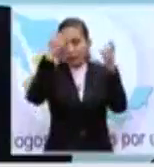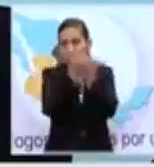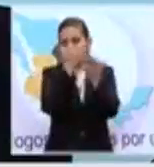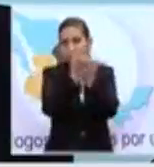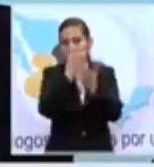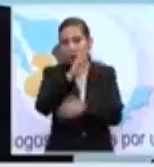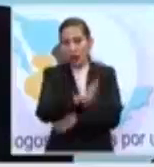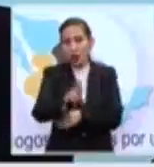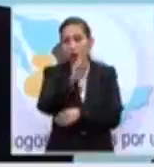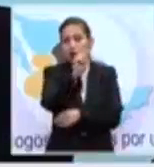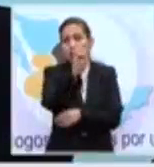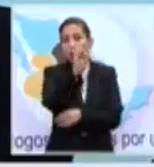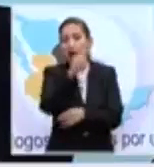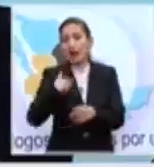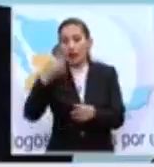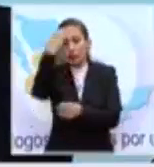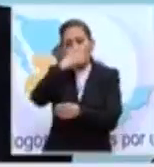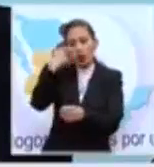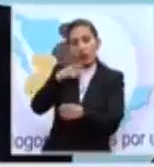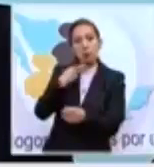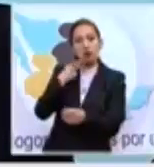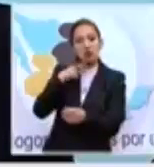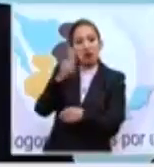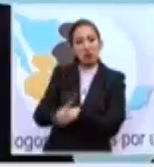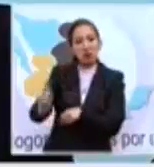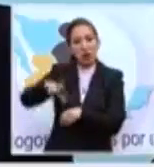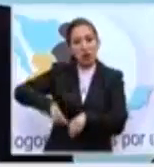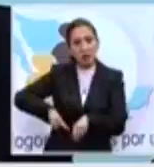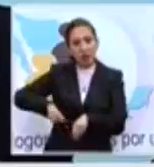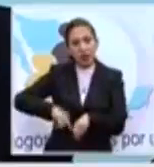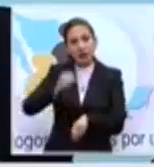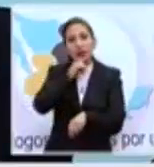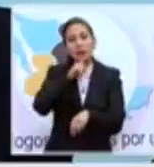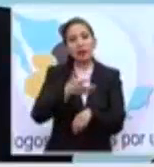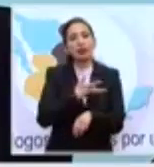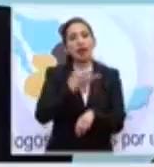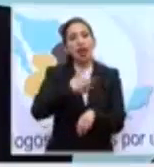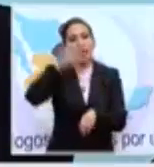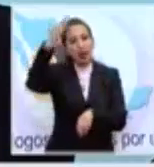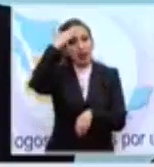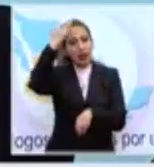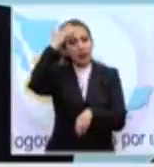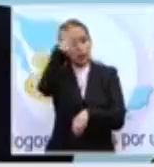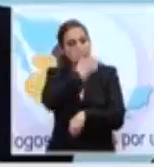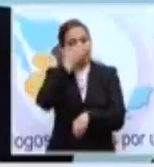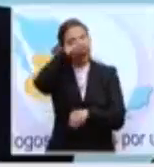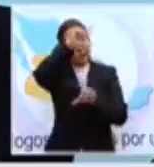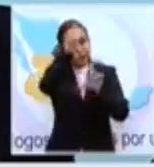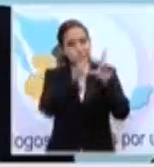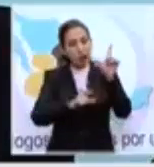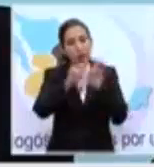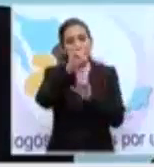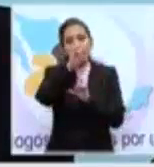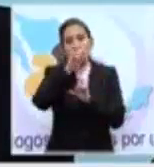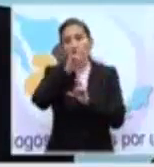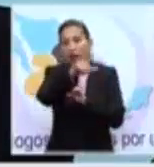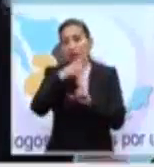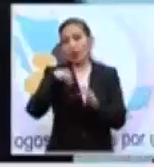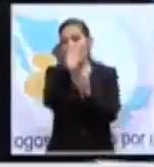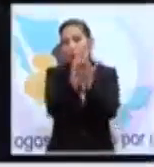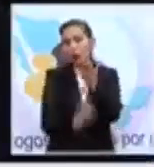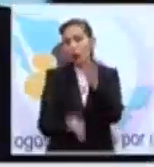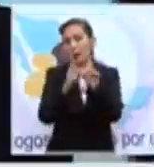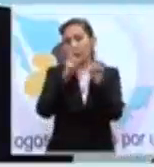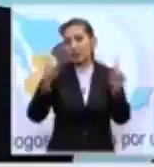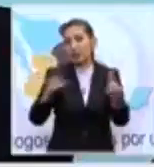economía rural y evaluación de políticas públicas. También nos cuenta que fue líder en la evaluación nacional del Programa